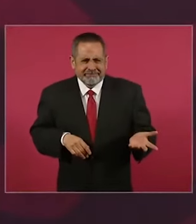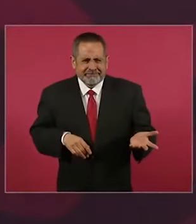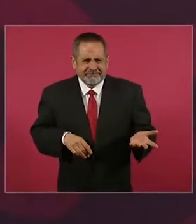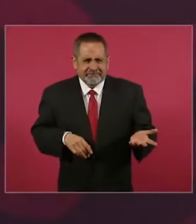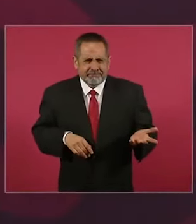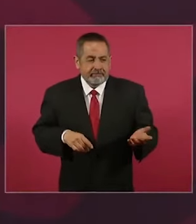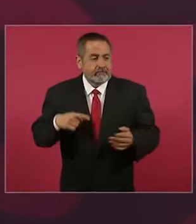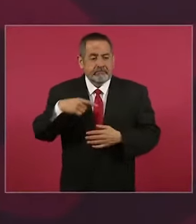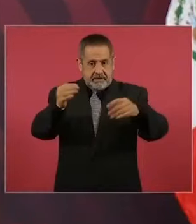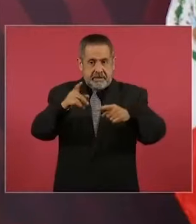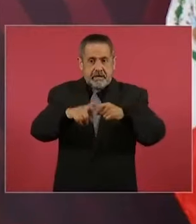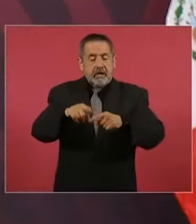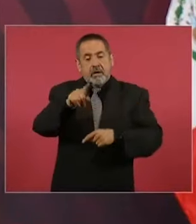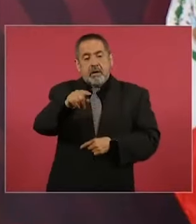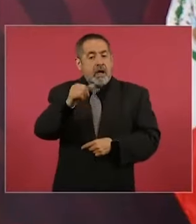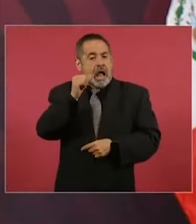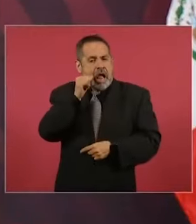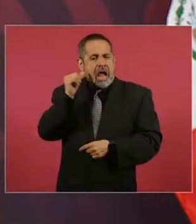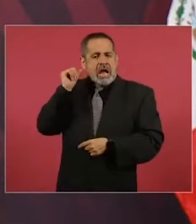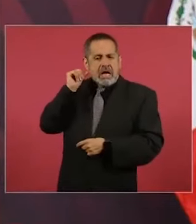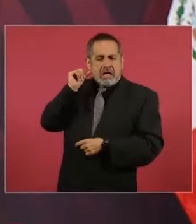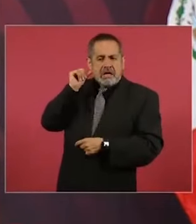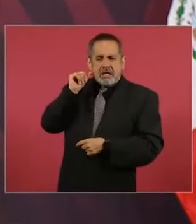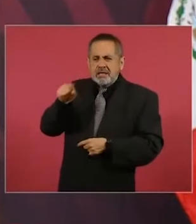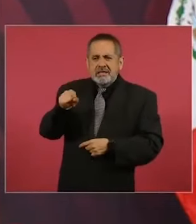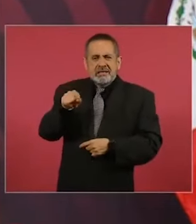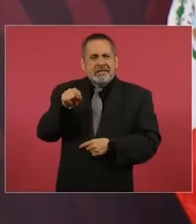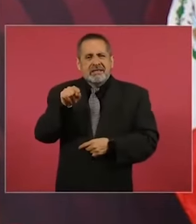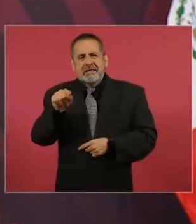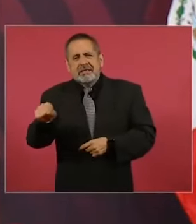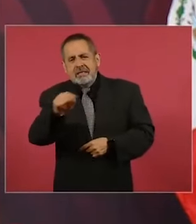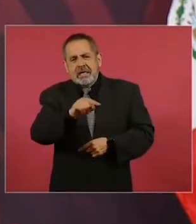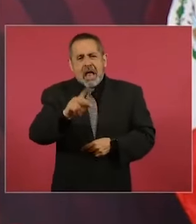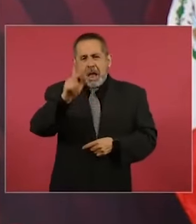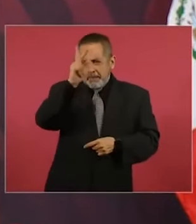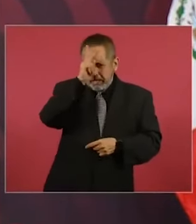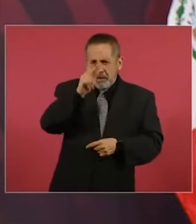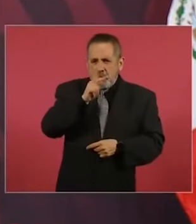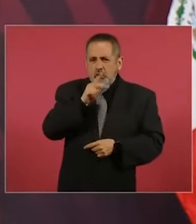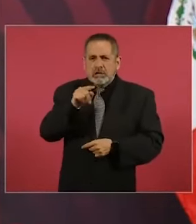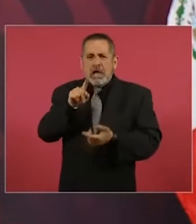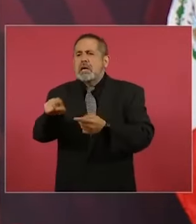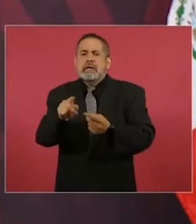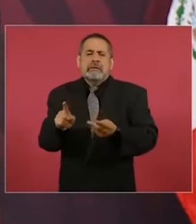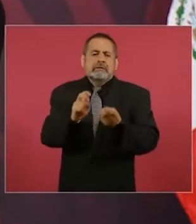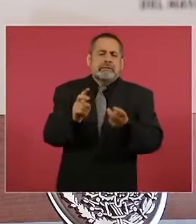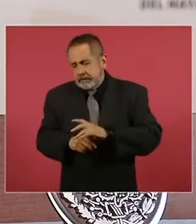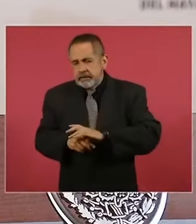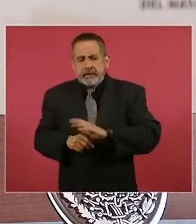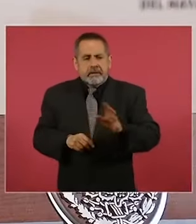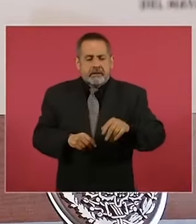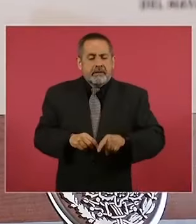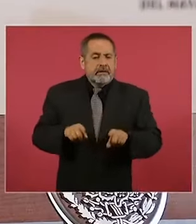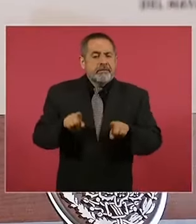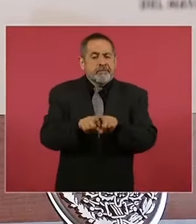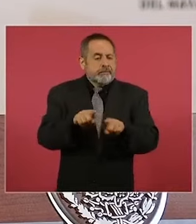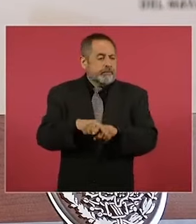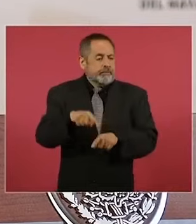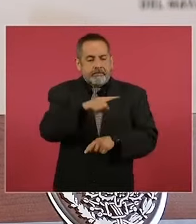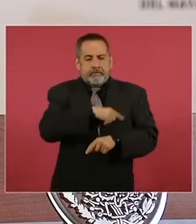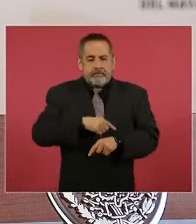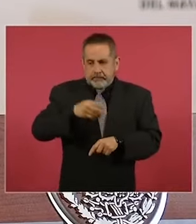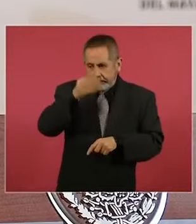encontraran con vidas hubieron algunos robos en Villahermosa y también con